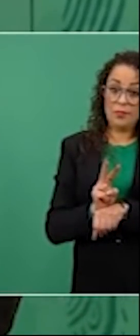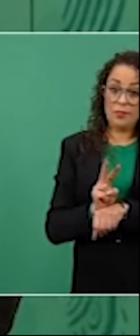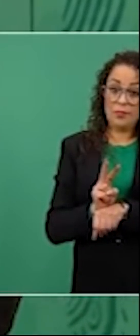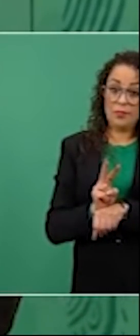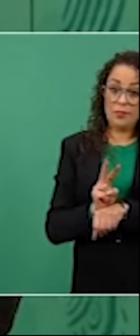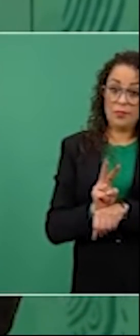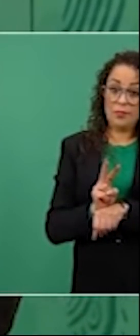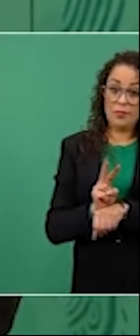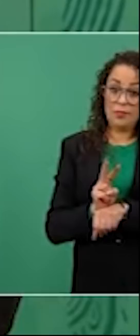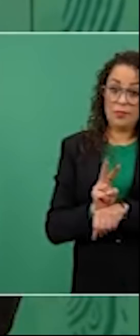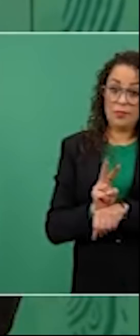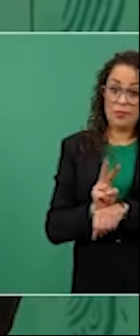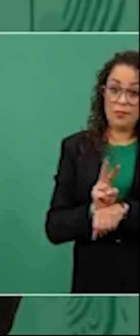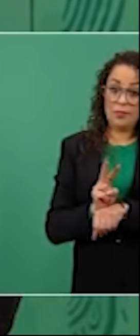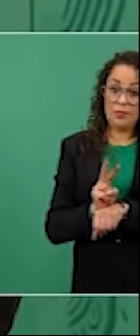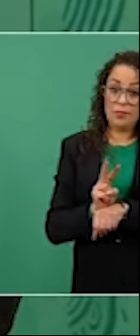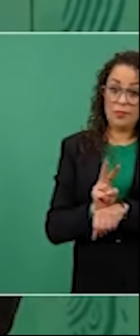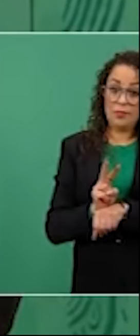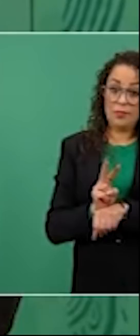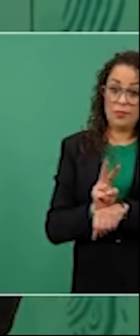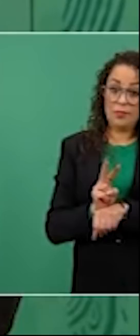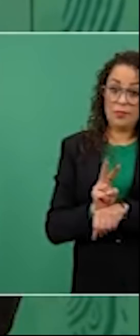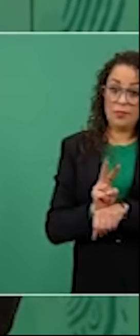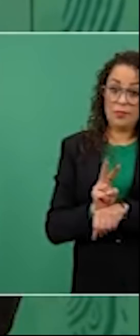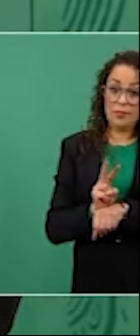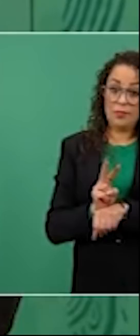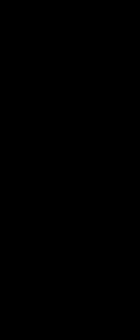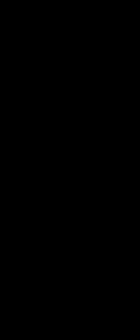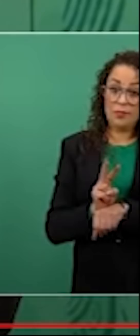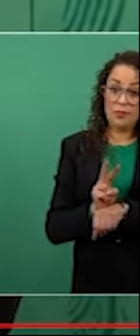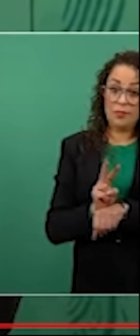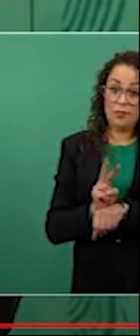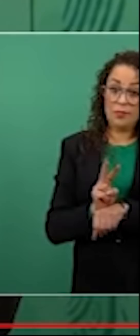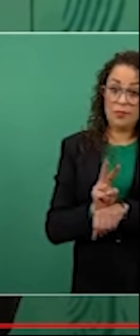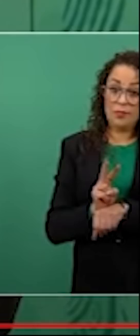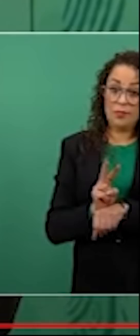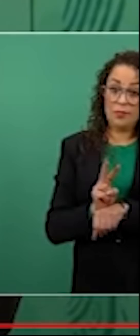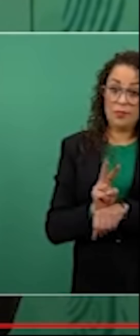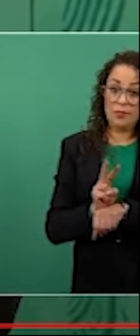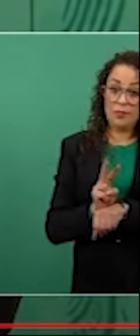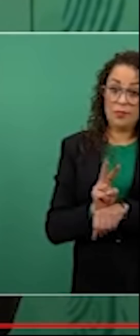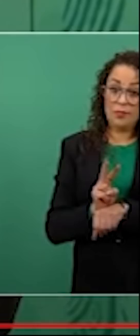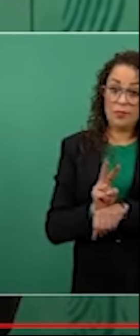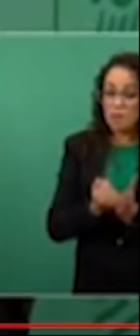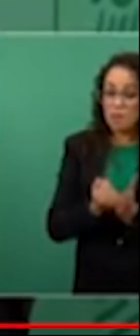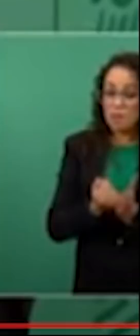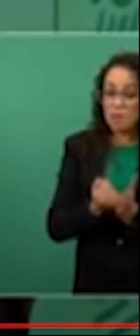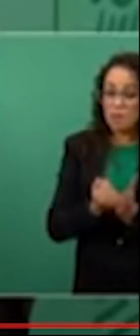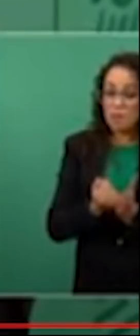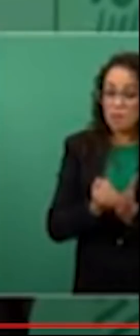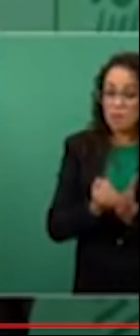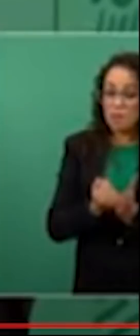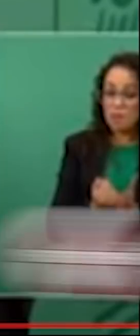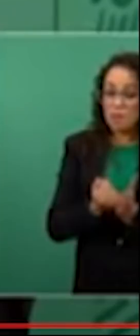a la voluntad del soberano. Pues ahí está, familia, lo que dijo el presidente Andrés Manuel López Obrador. Y es que